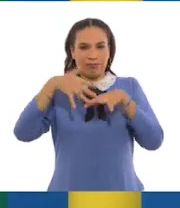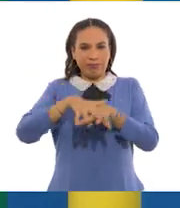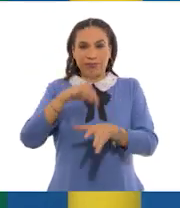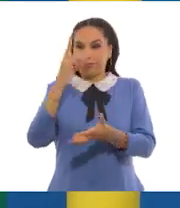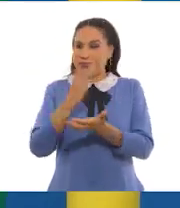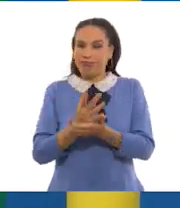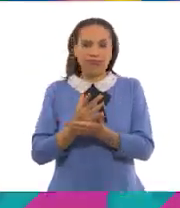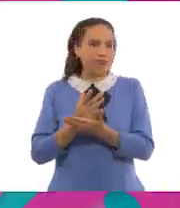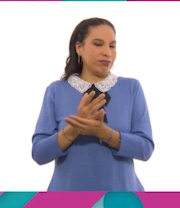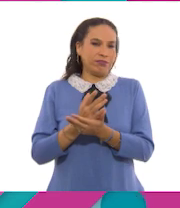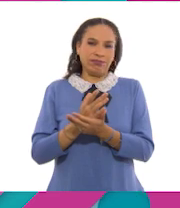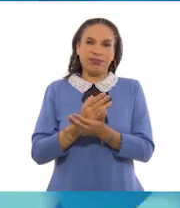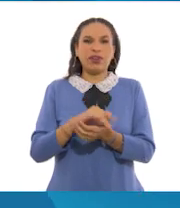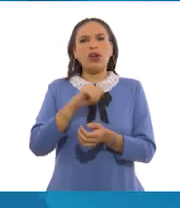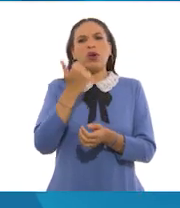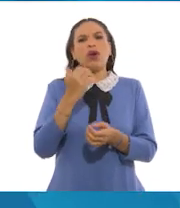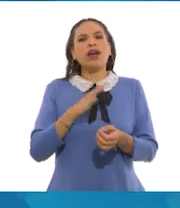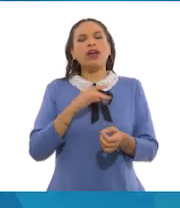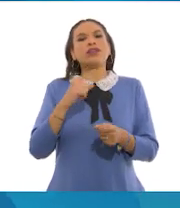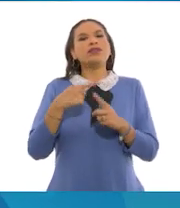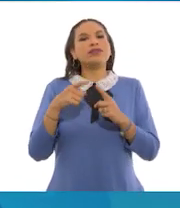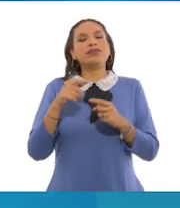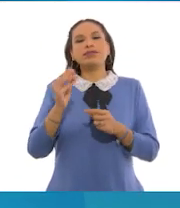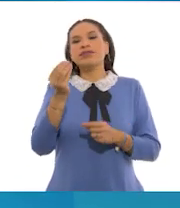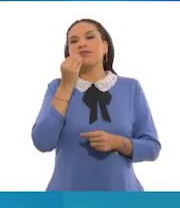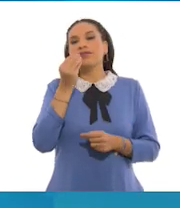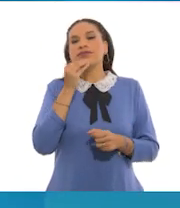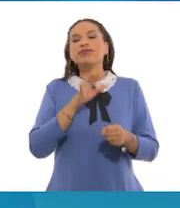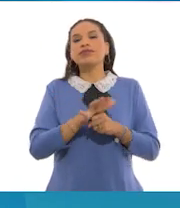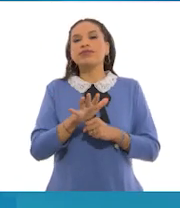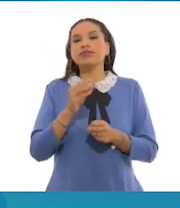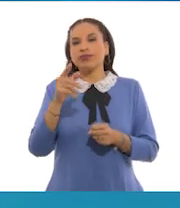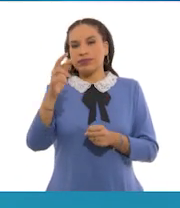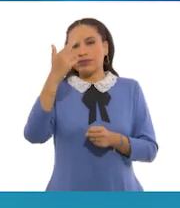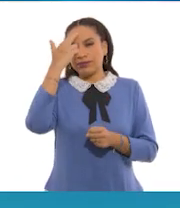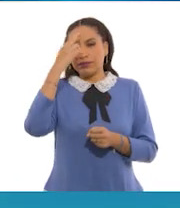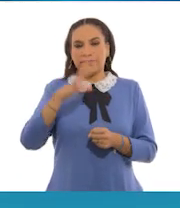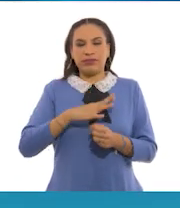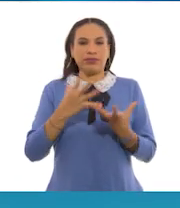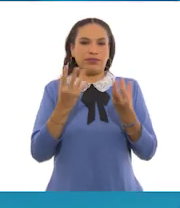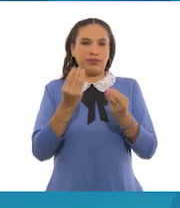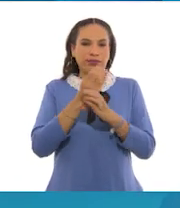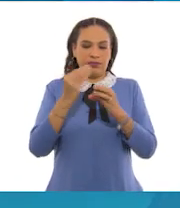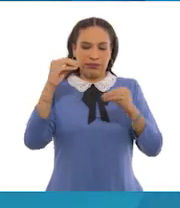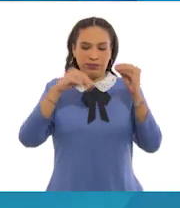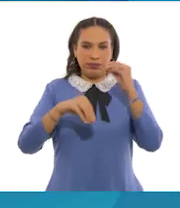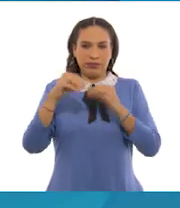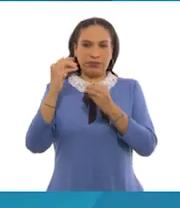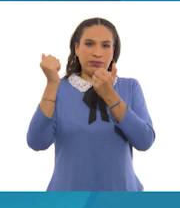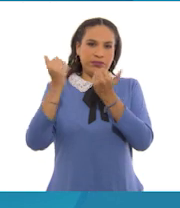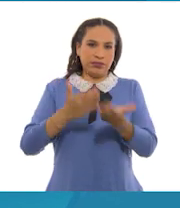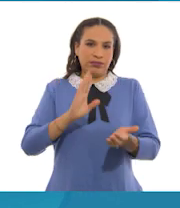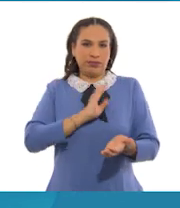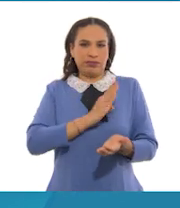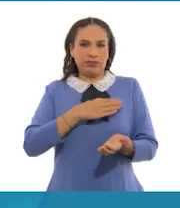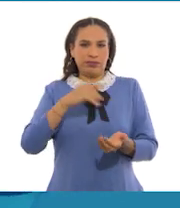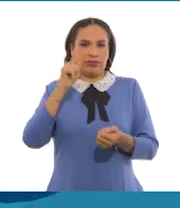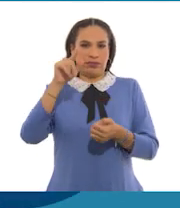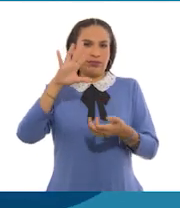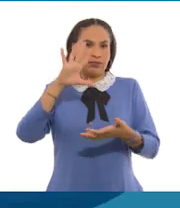único. Otro, sin duda, debe ser la comida, ¿no? Porque recuerdo que hay muchos ingredientes que trajeron los españoles a